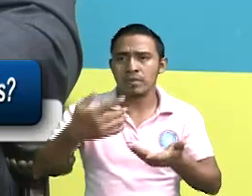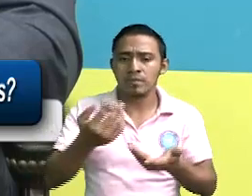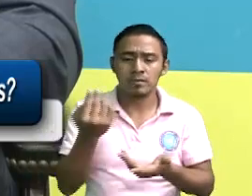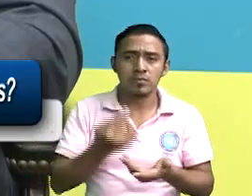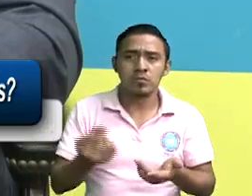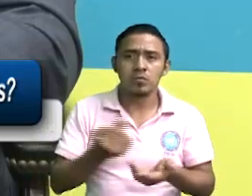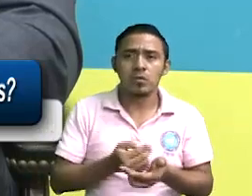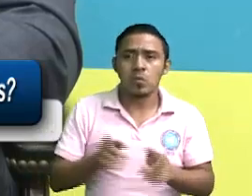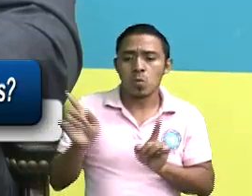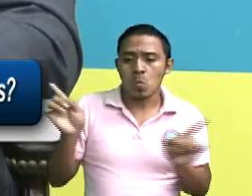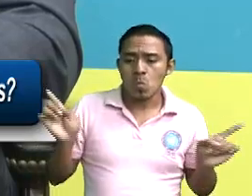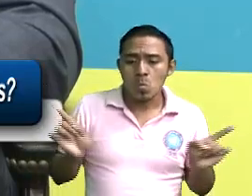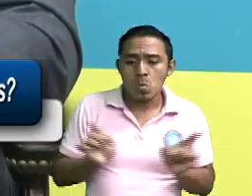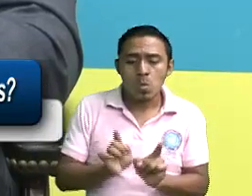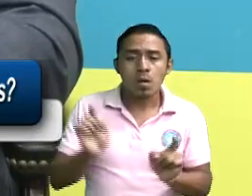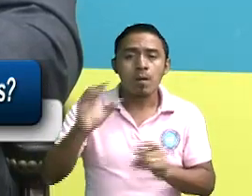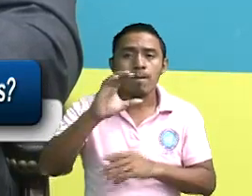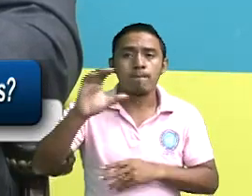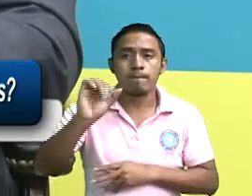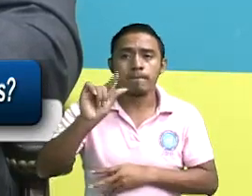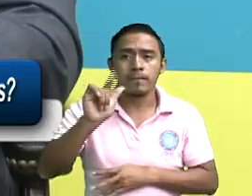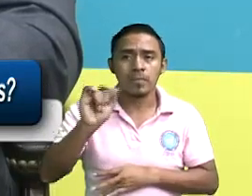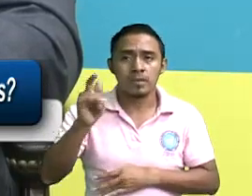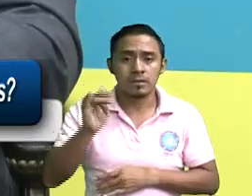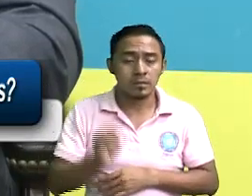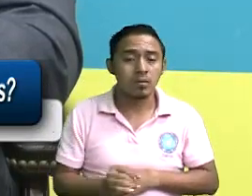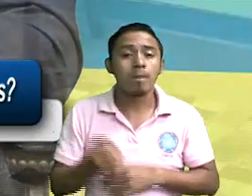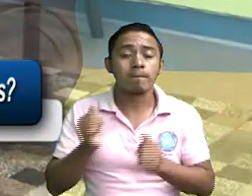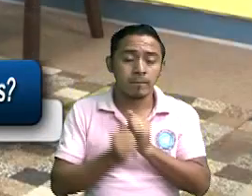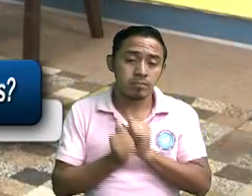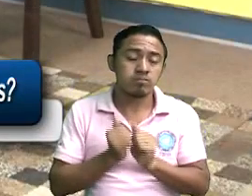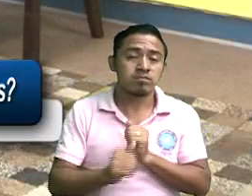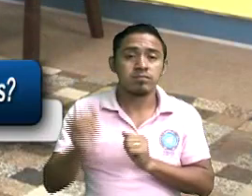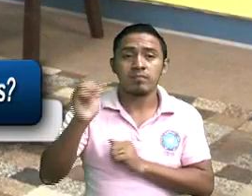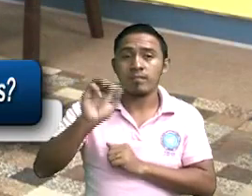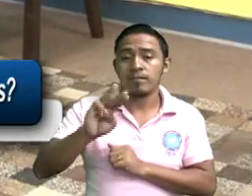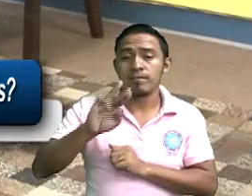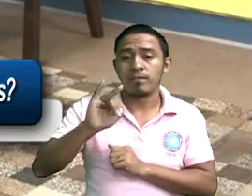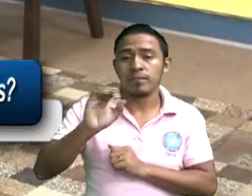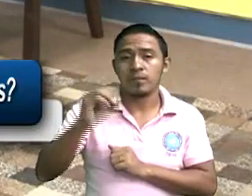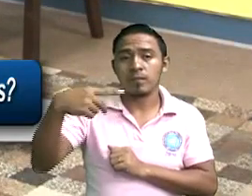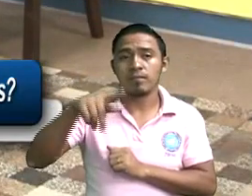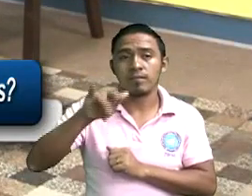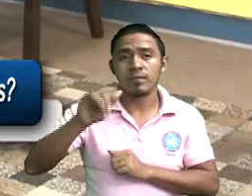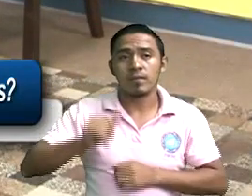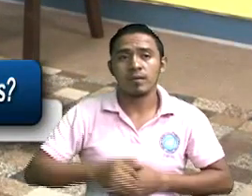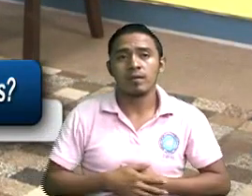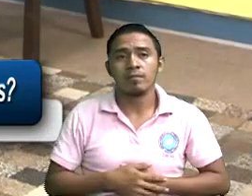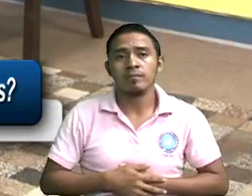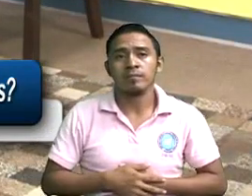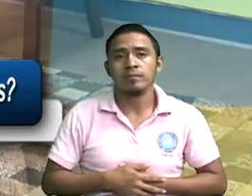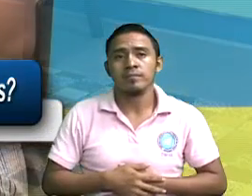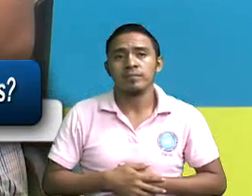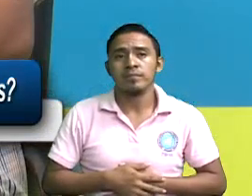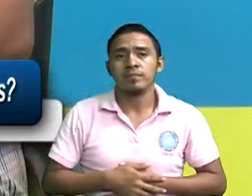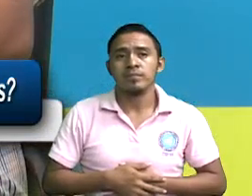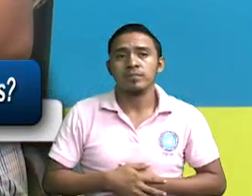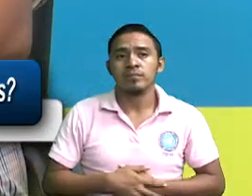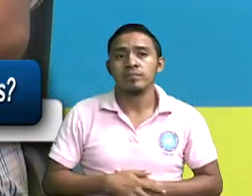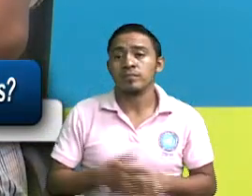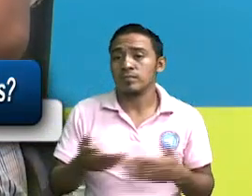para reducir el colesterol, pueden llevar a una miopatía. Ahora, hay un